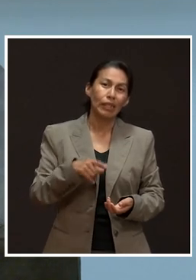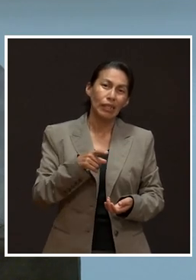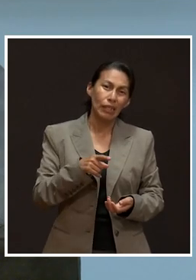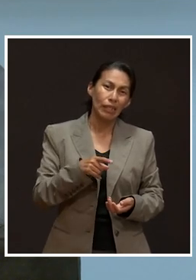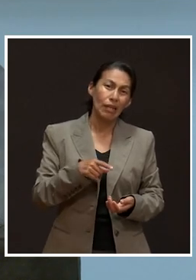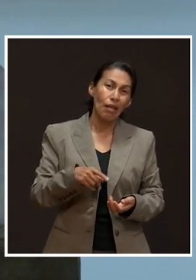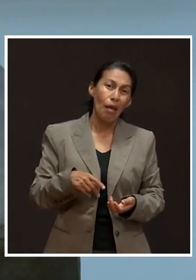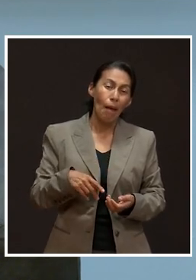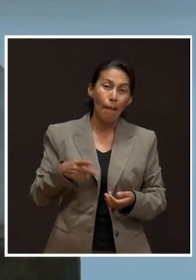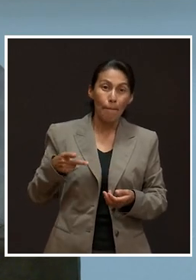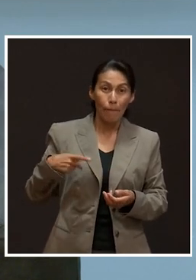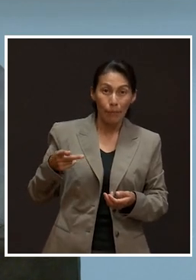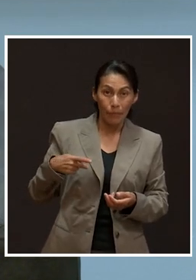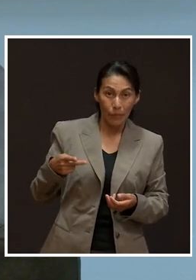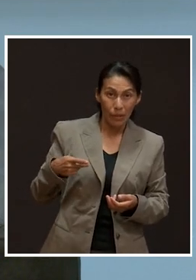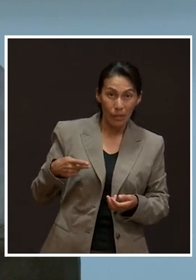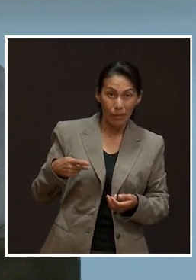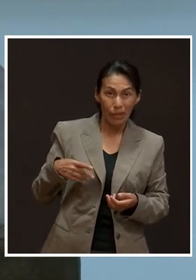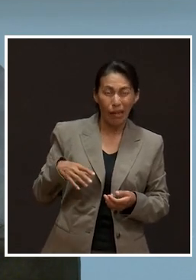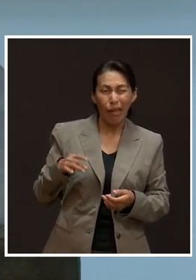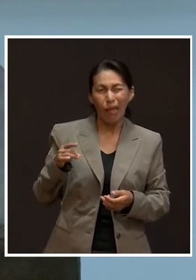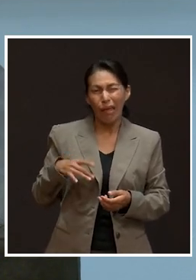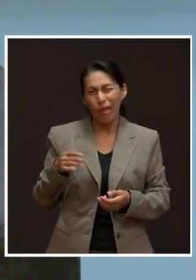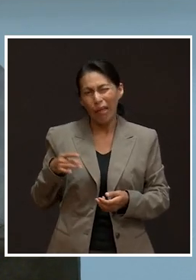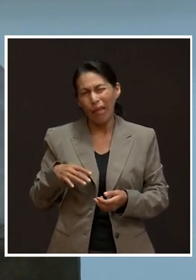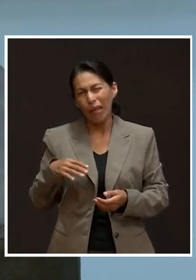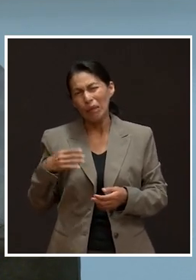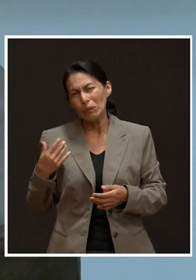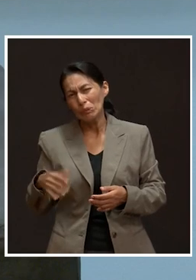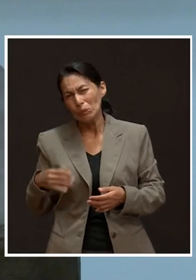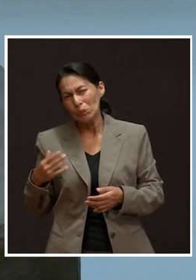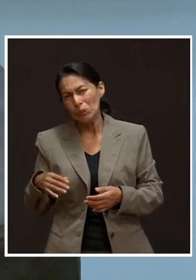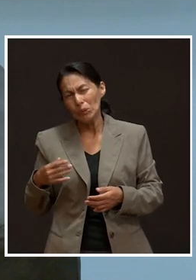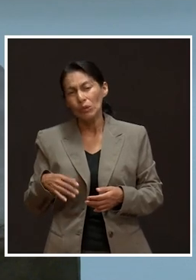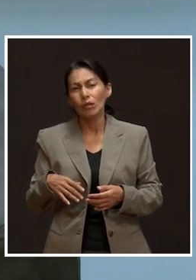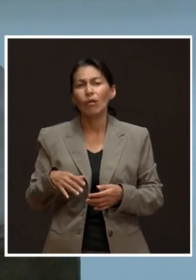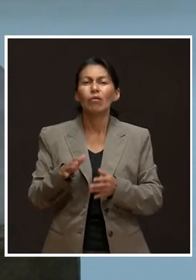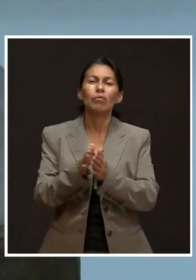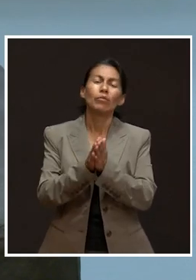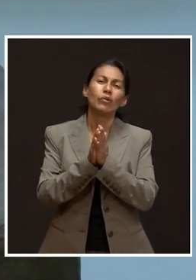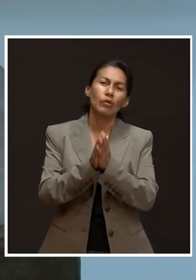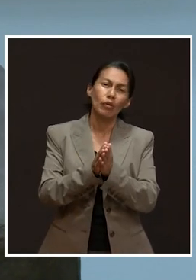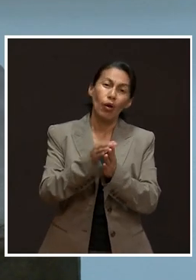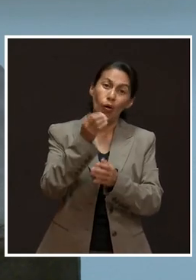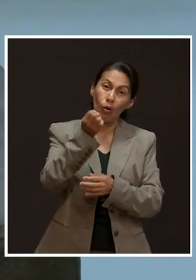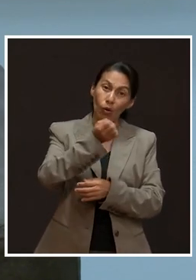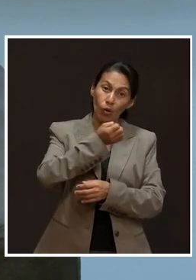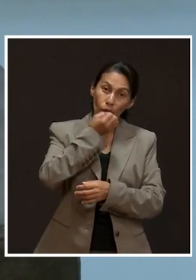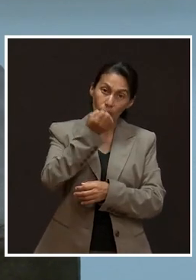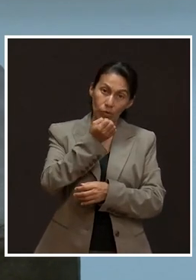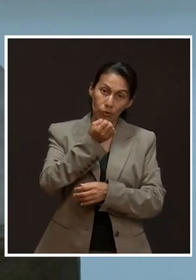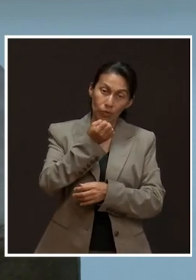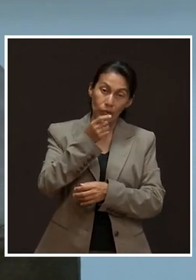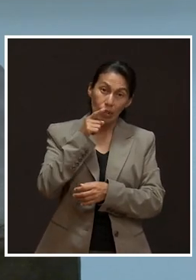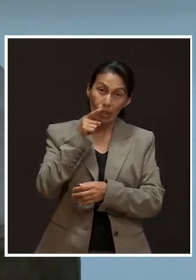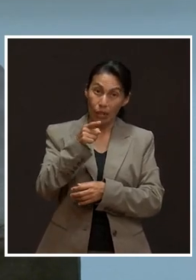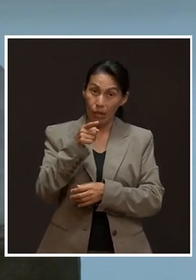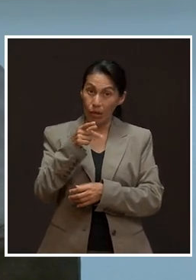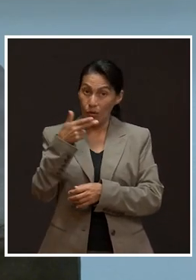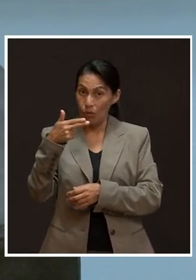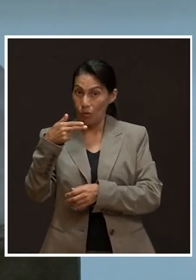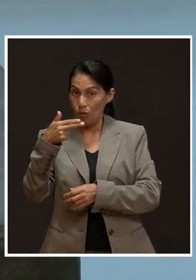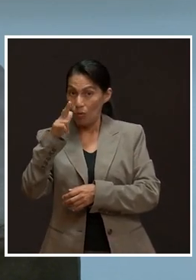accidente, precisamente tuvo un accidente, y se lastimó la pierna. Vamos a